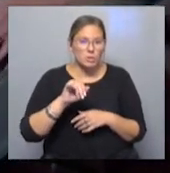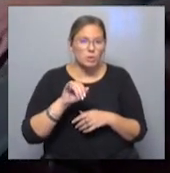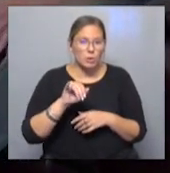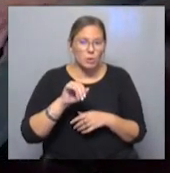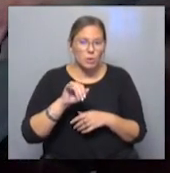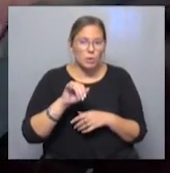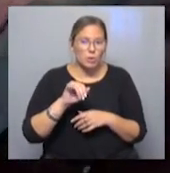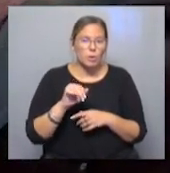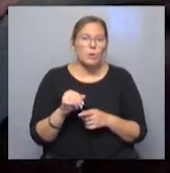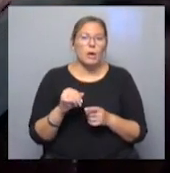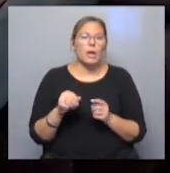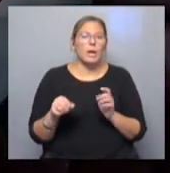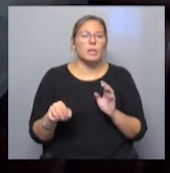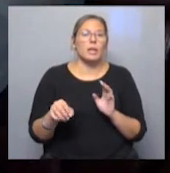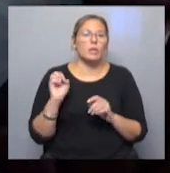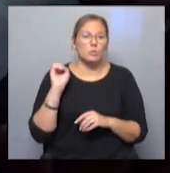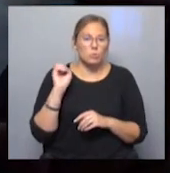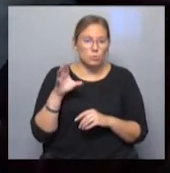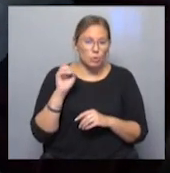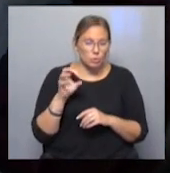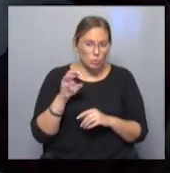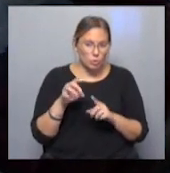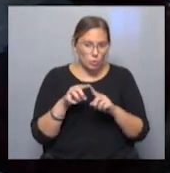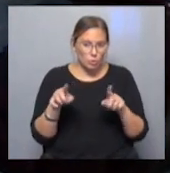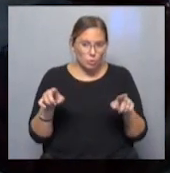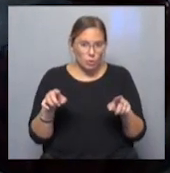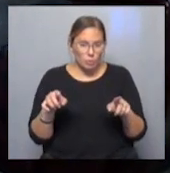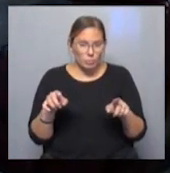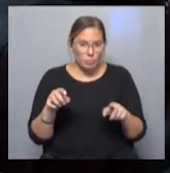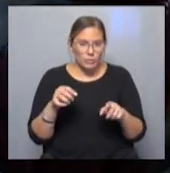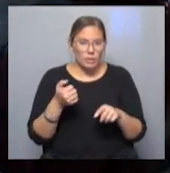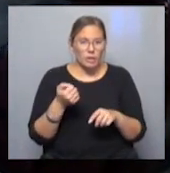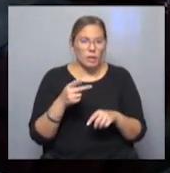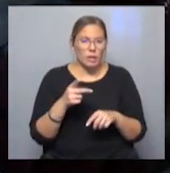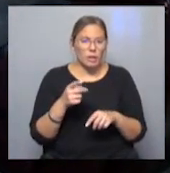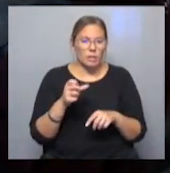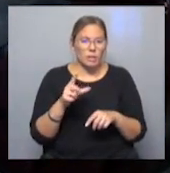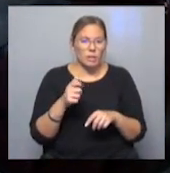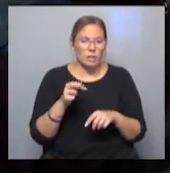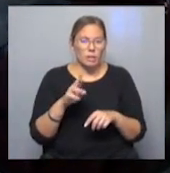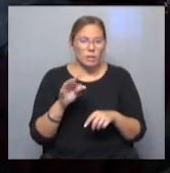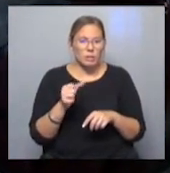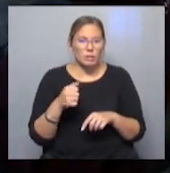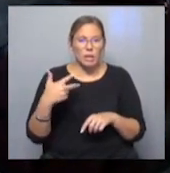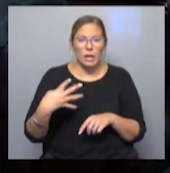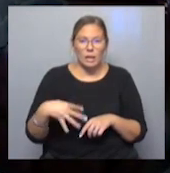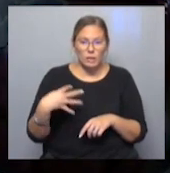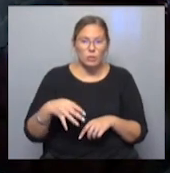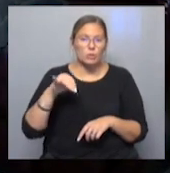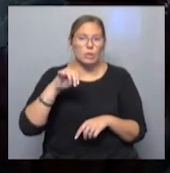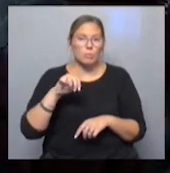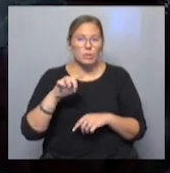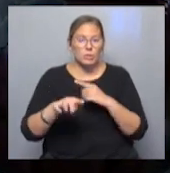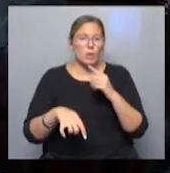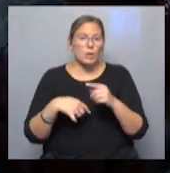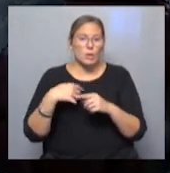tenemos en el Sodre, en el auditorio Adela Reta, el 14 de mayo. Y